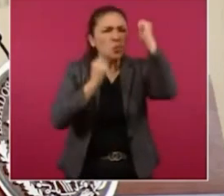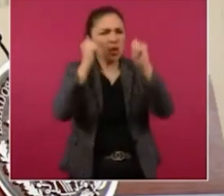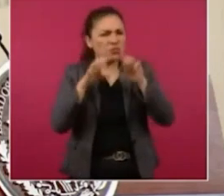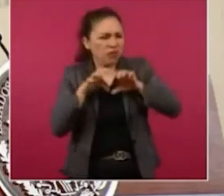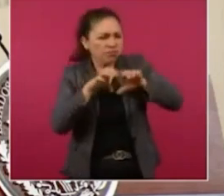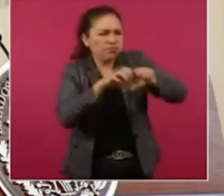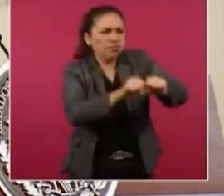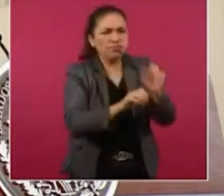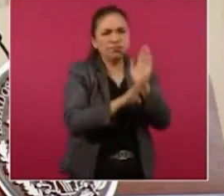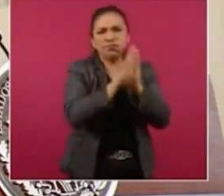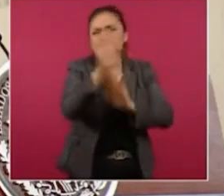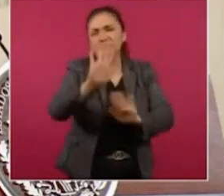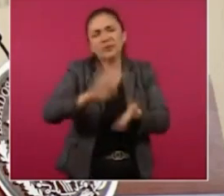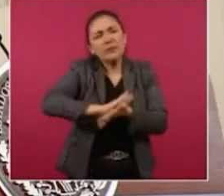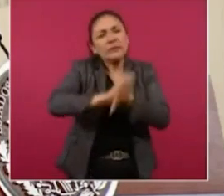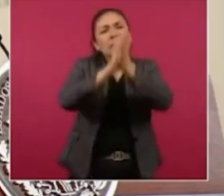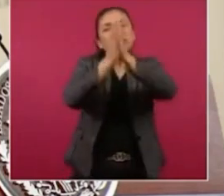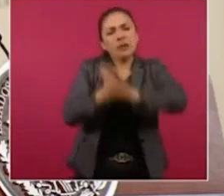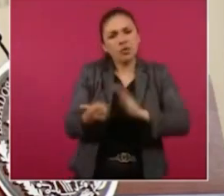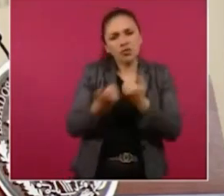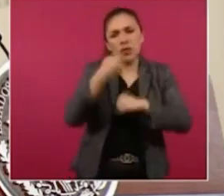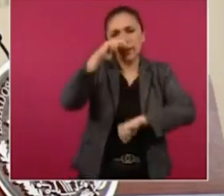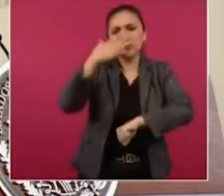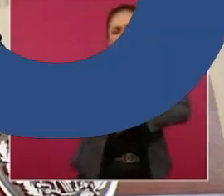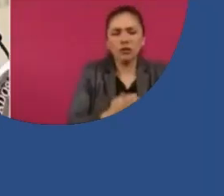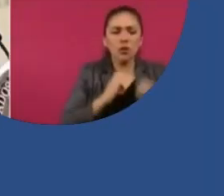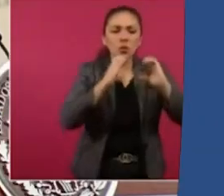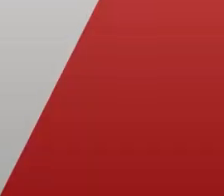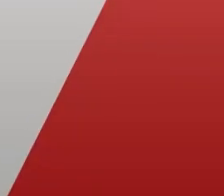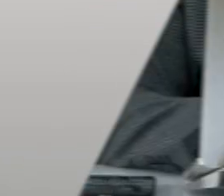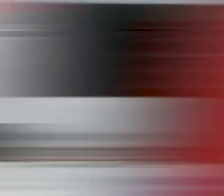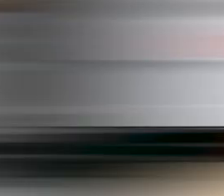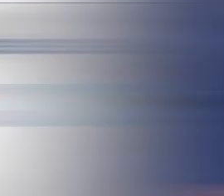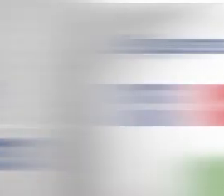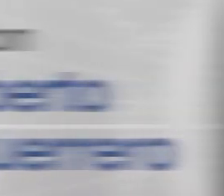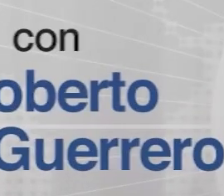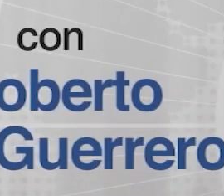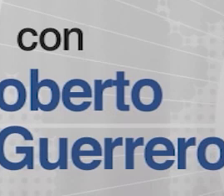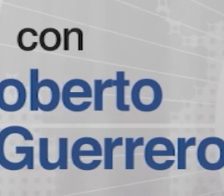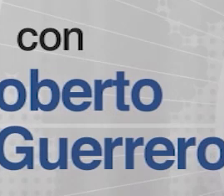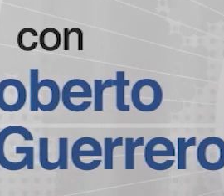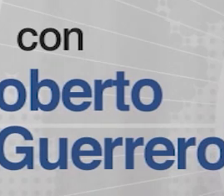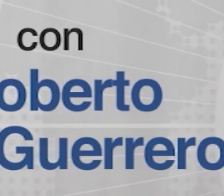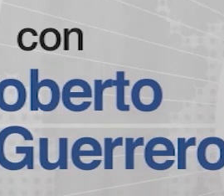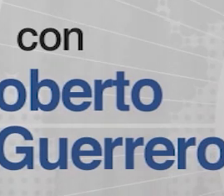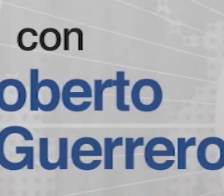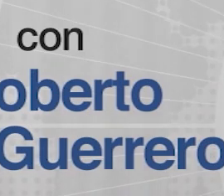noticia el que estos terrenos sean declarados área natural protegida.